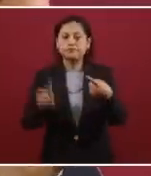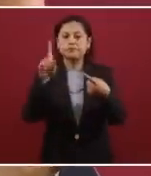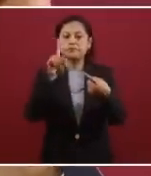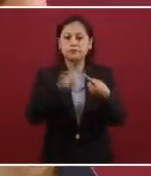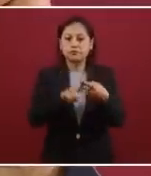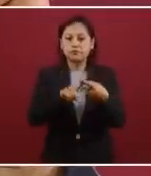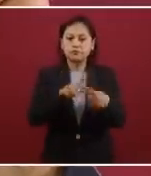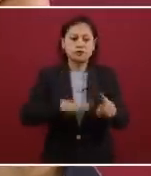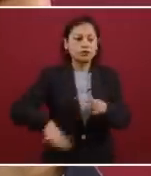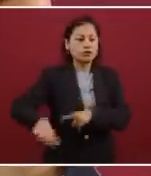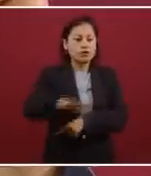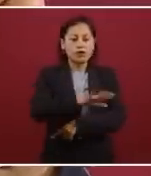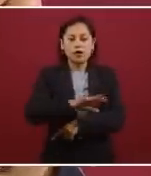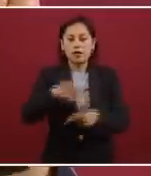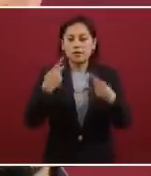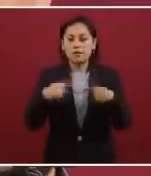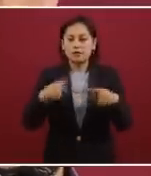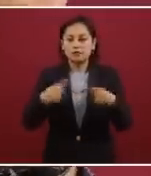popular.